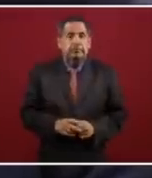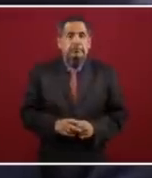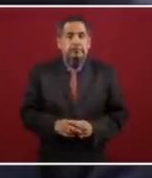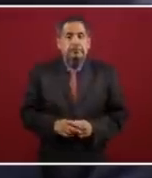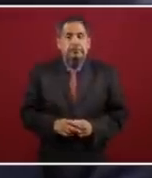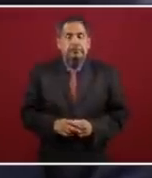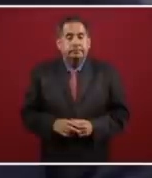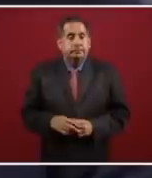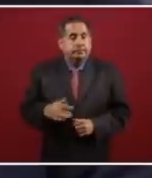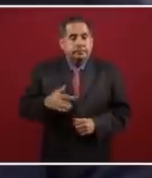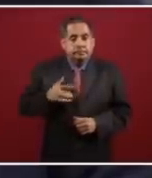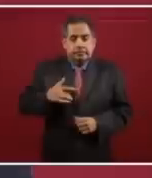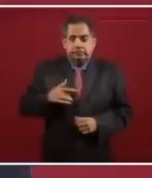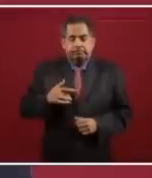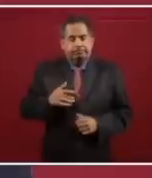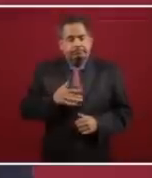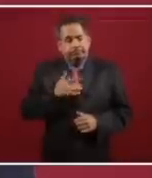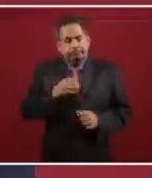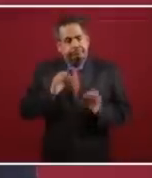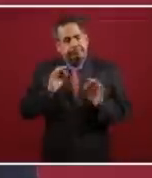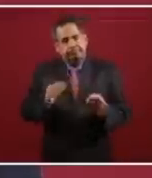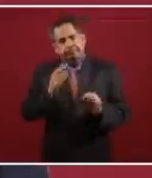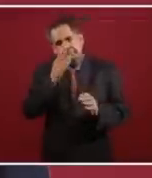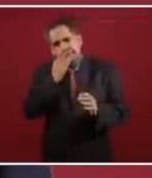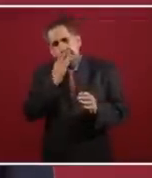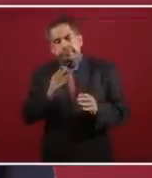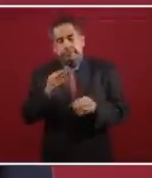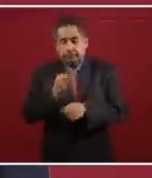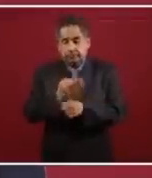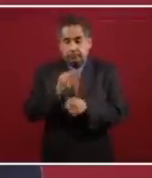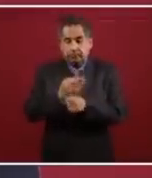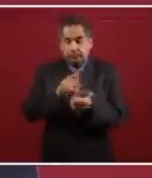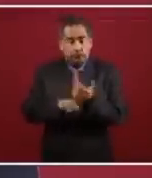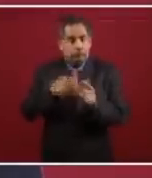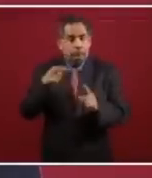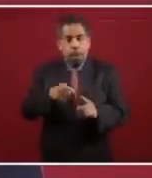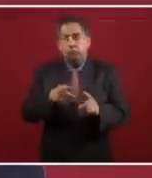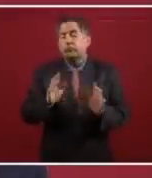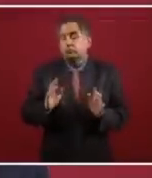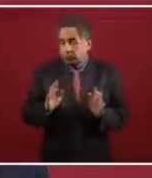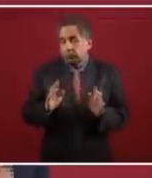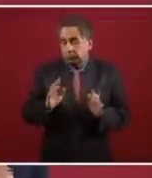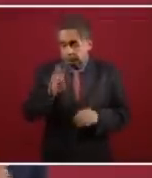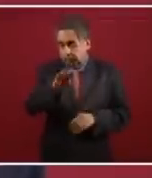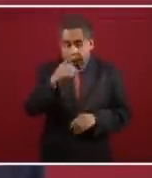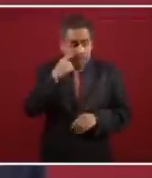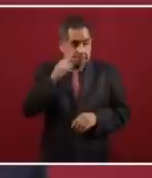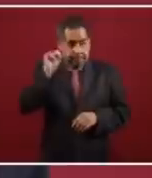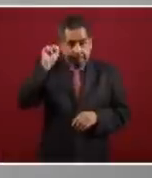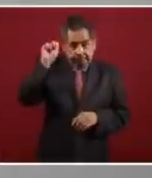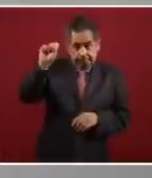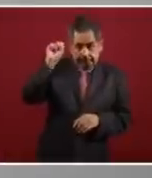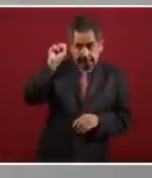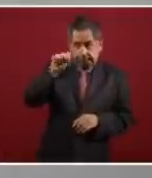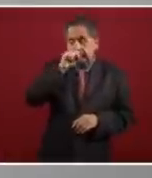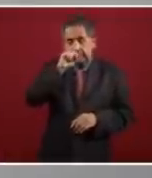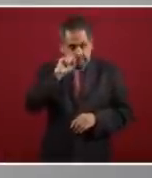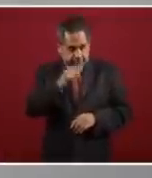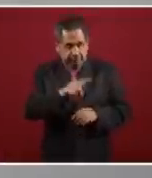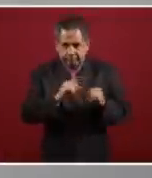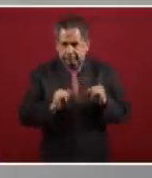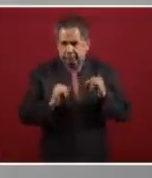Me parece bien el que en este caso, porque los sindicatos también son